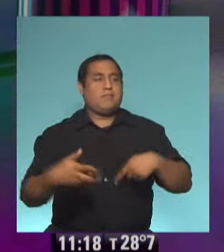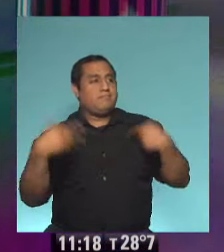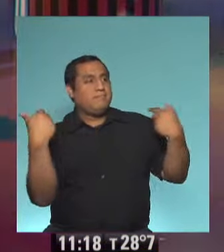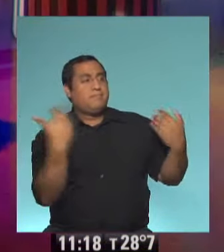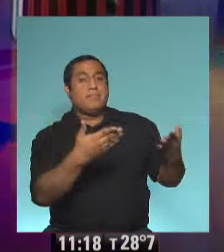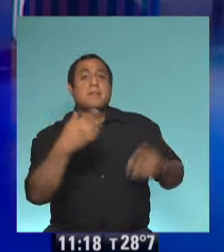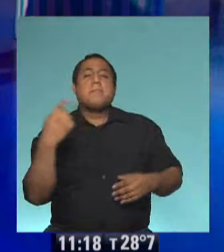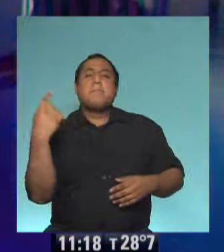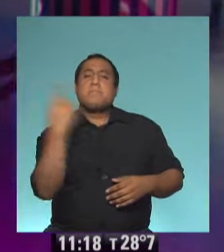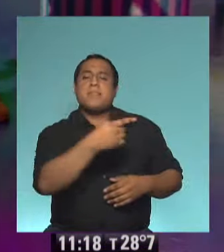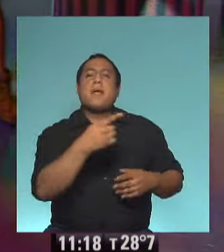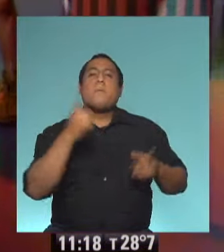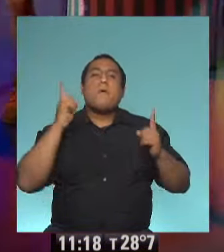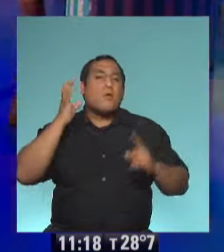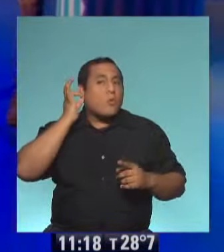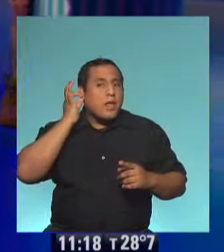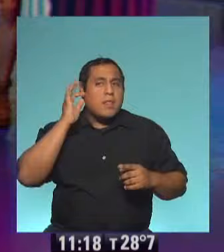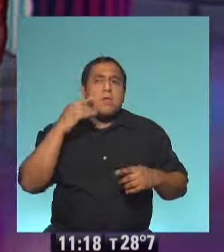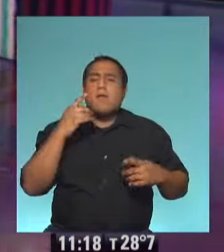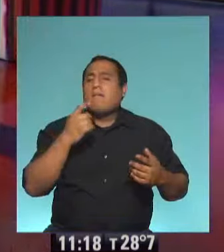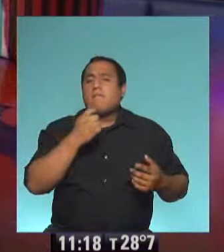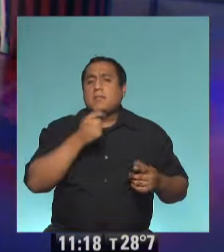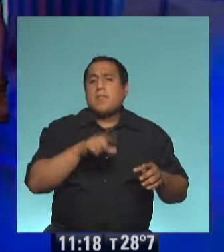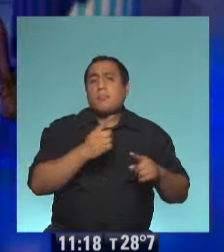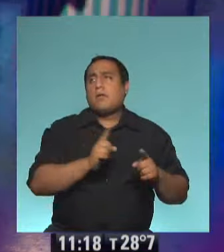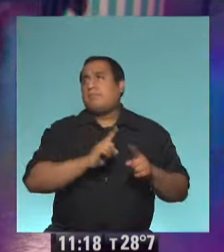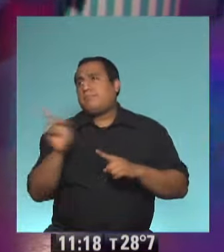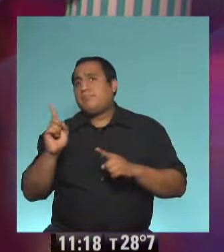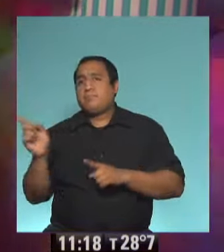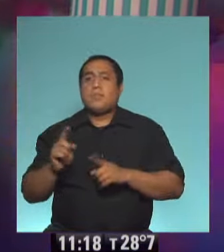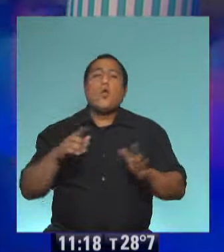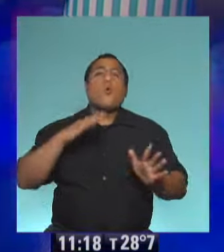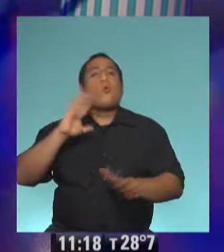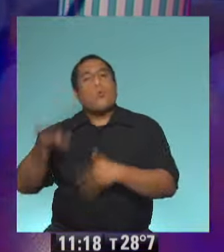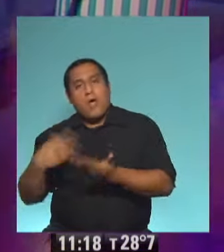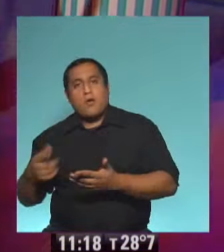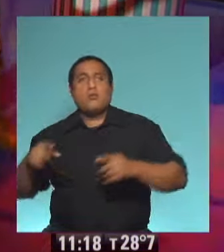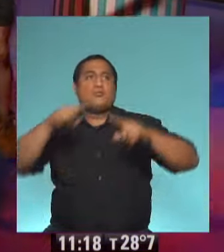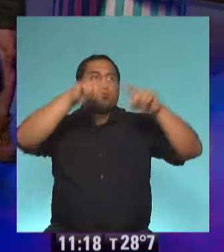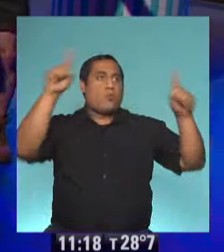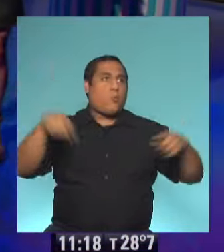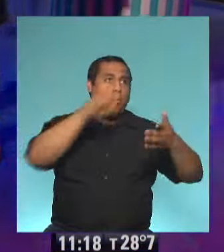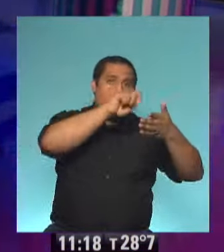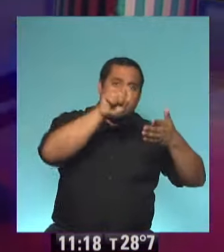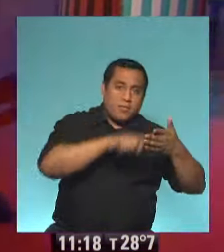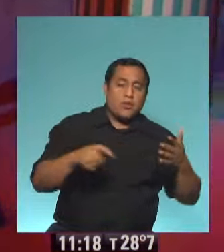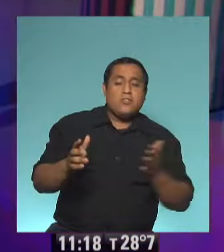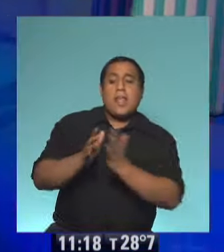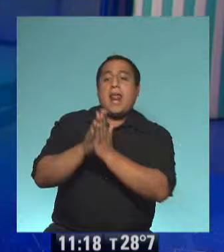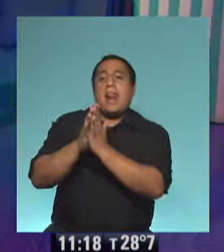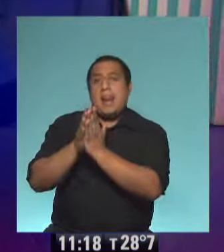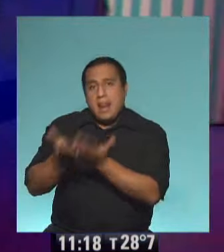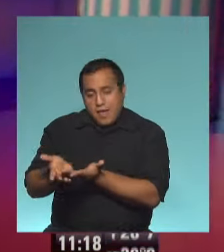mano derecha también. Después es muy fácil porque es para la derecha y para la izquierda. Con juegos, con cuadros. Con